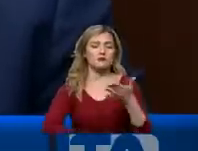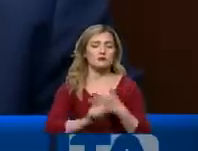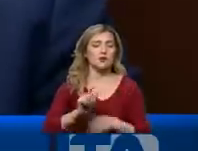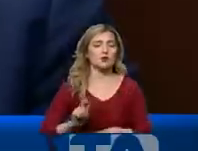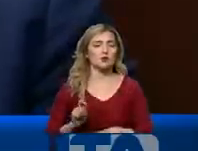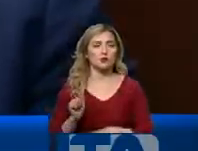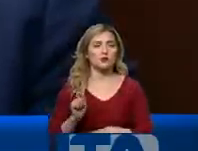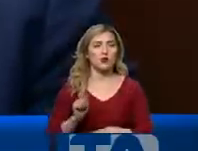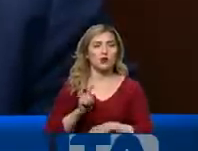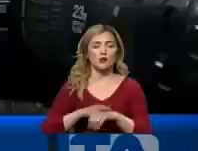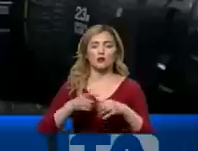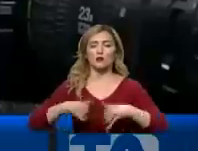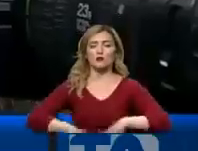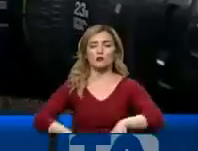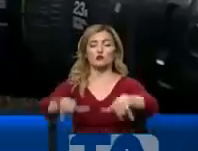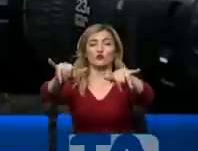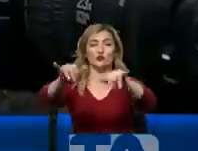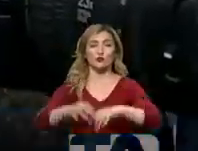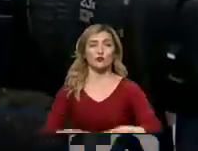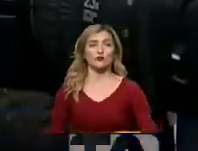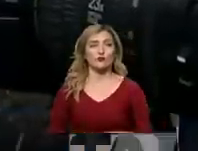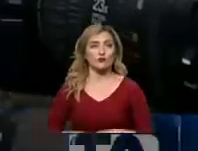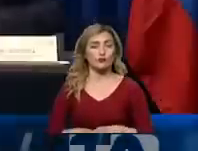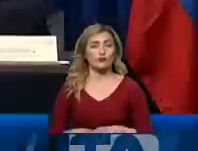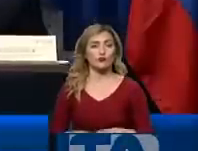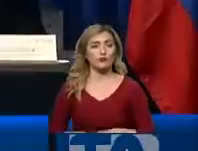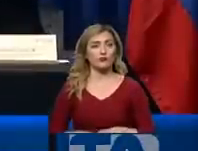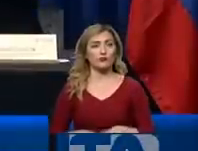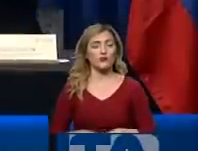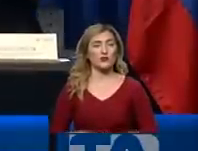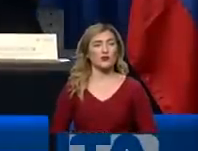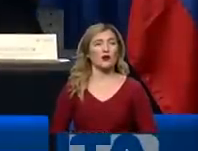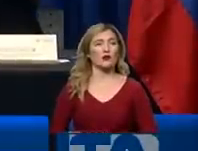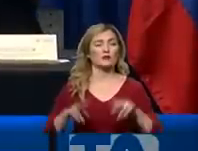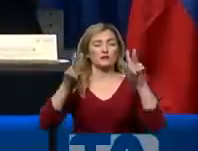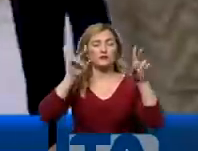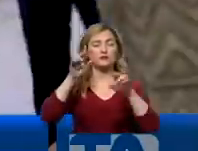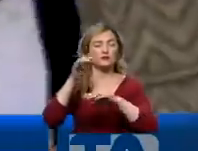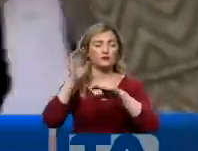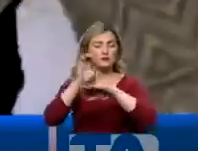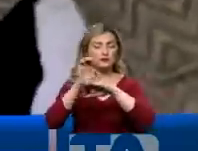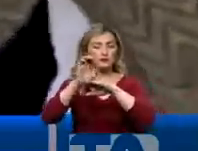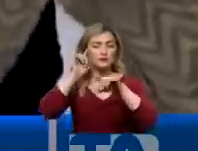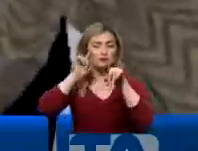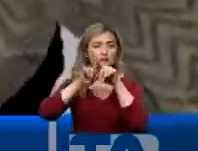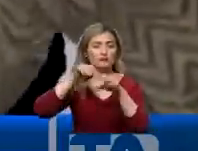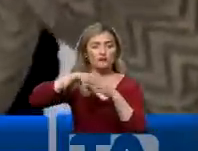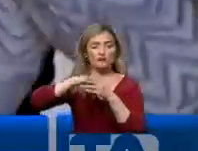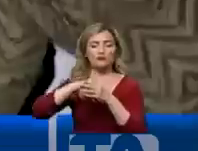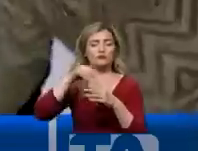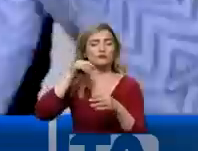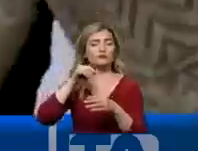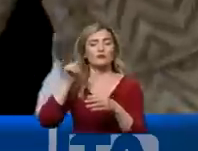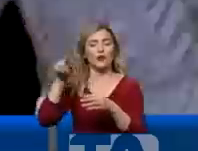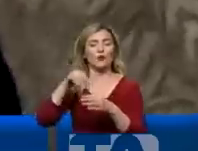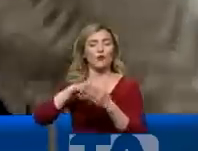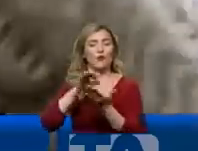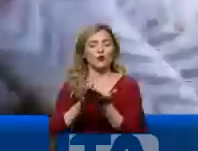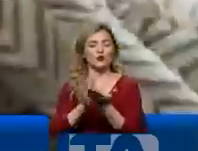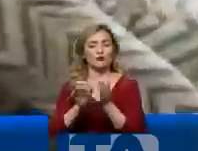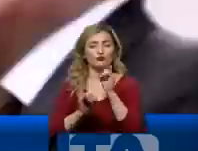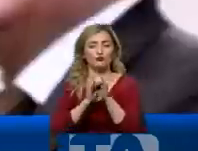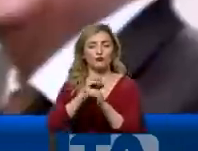en un contrato de tiempo indefinido. Además, recordaron que el país continuará con el acuerdo con el Fondo Monetario Internacional con una